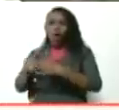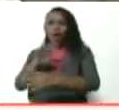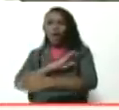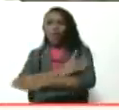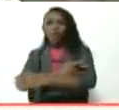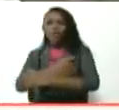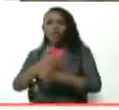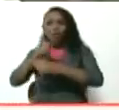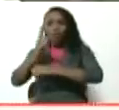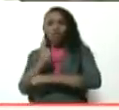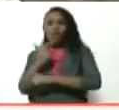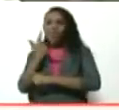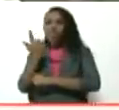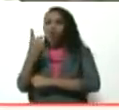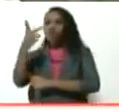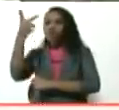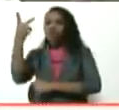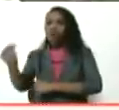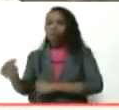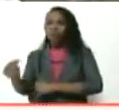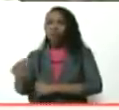no.